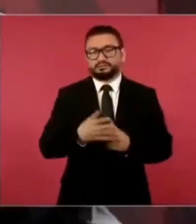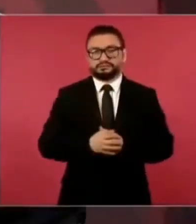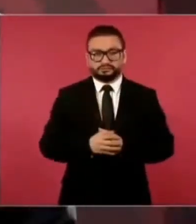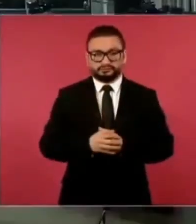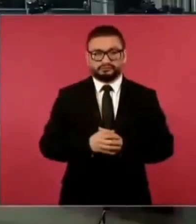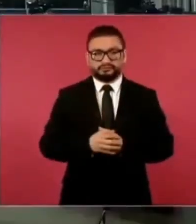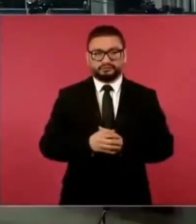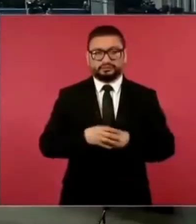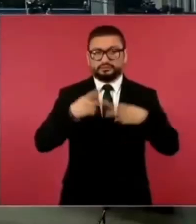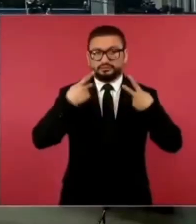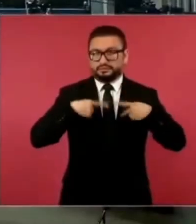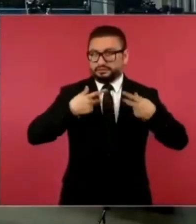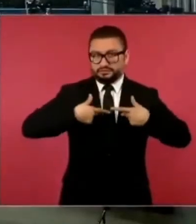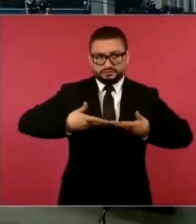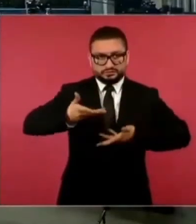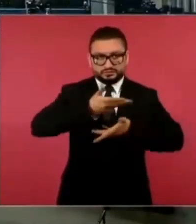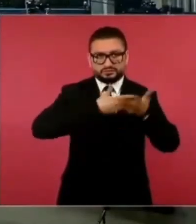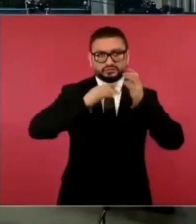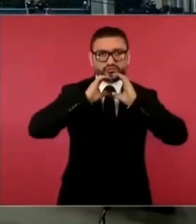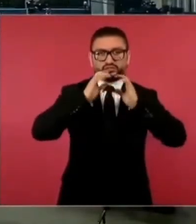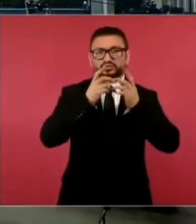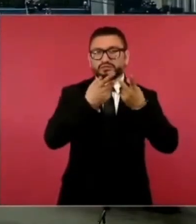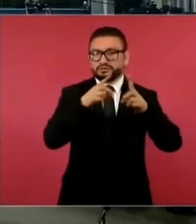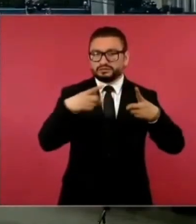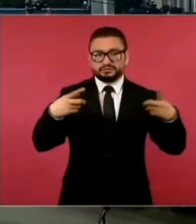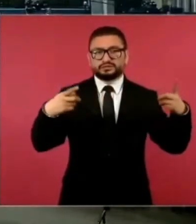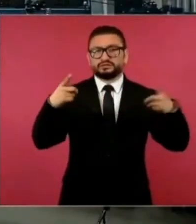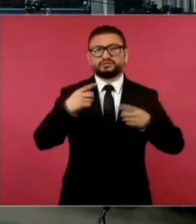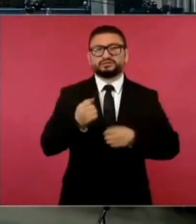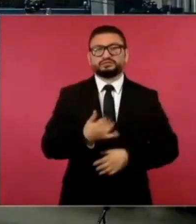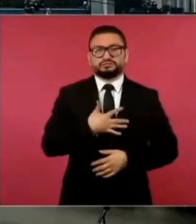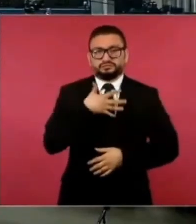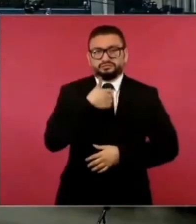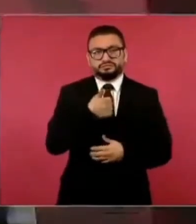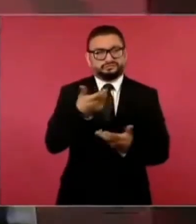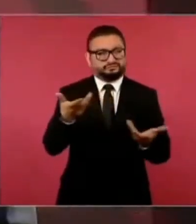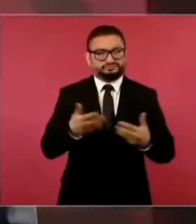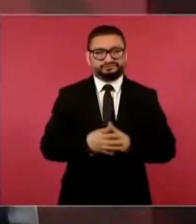entre los seres humanos y para el desarrollo y el bienestar.